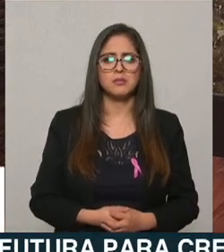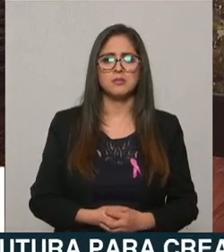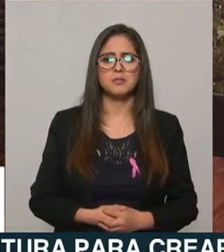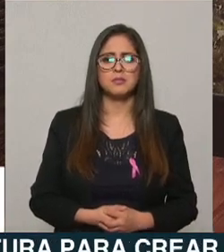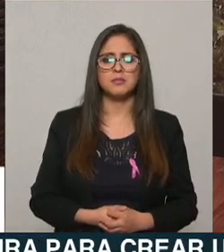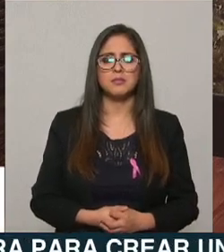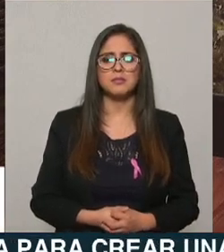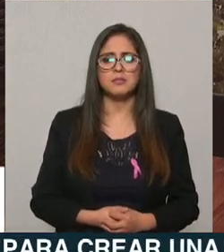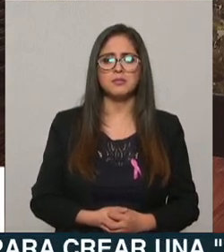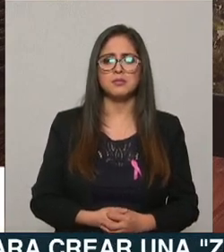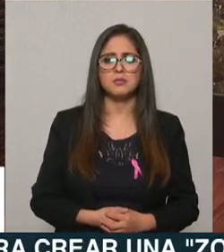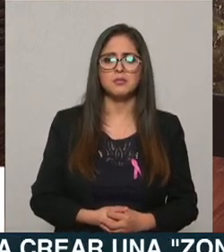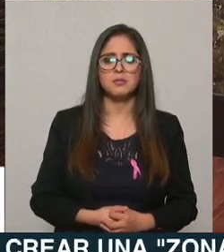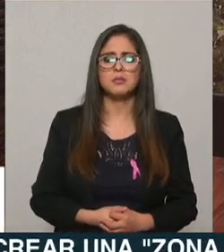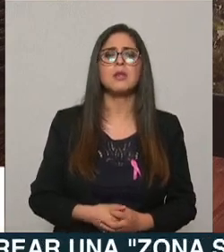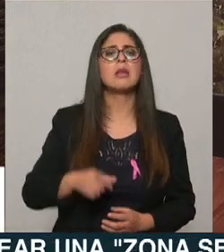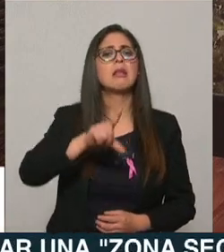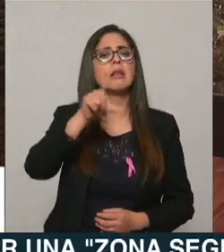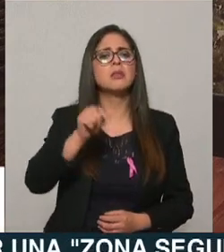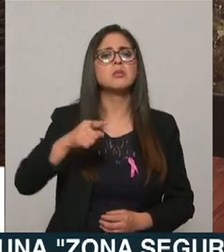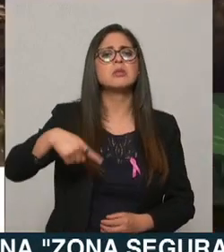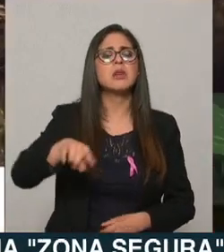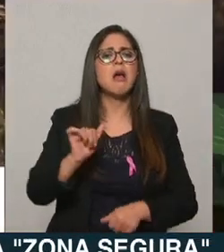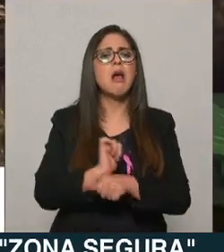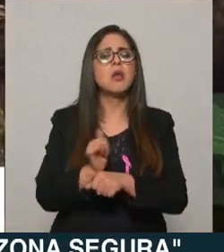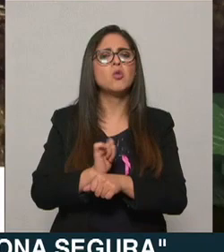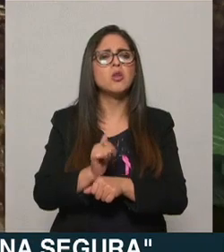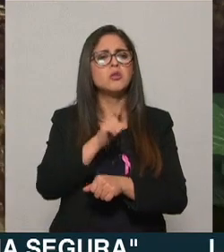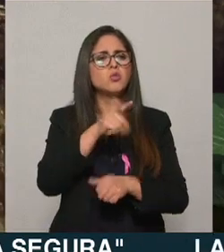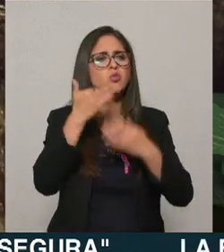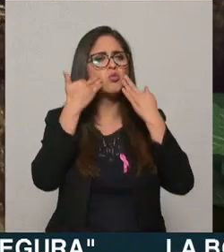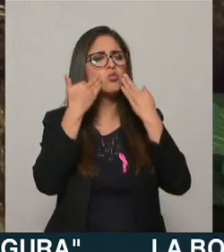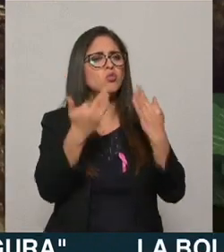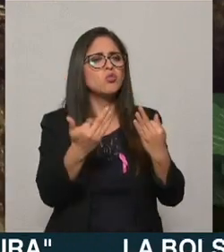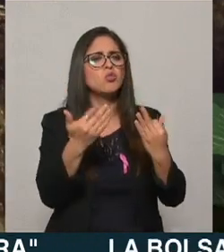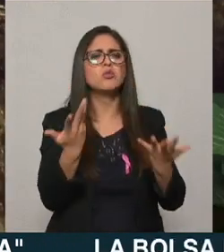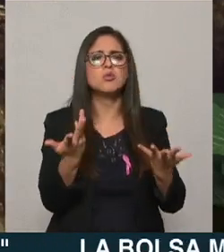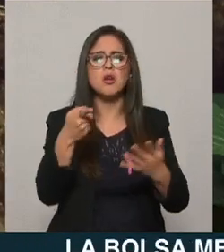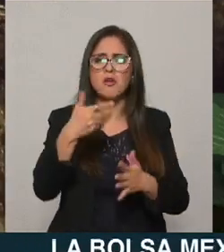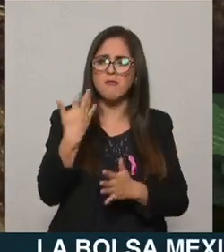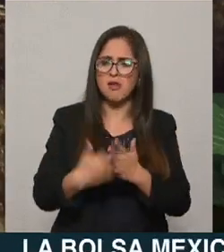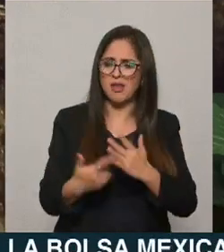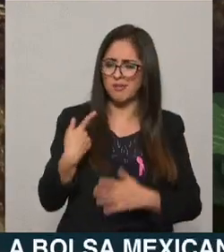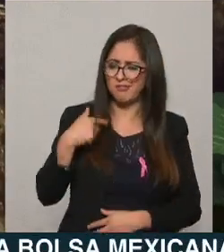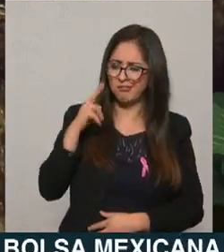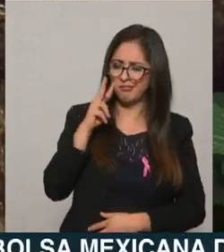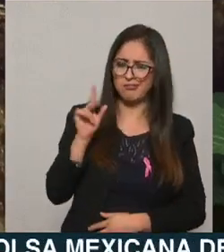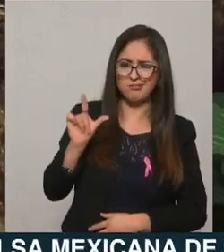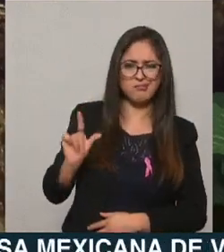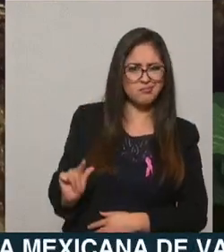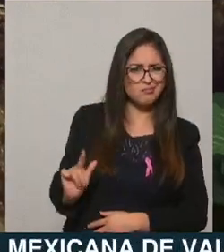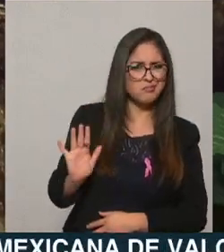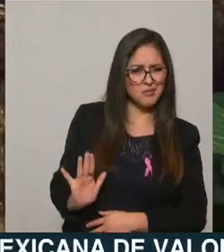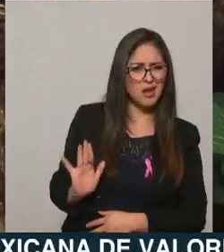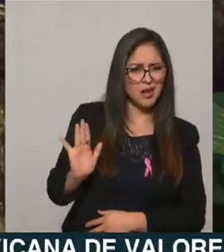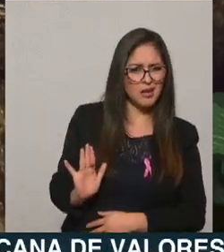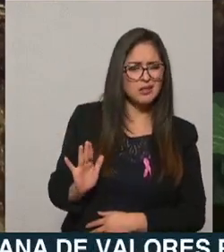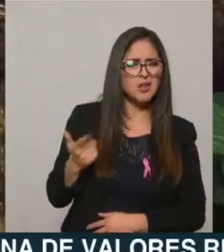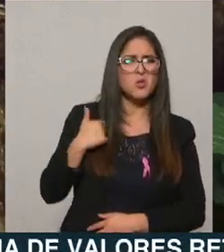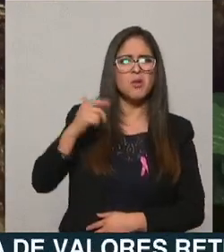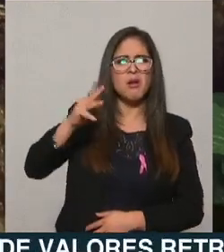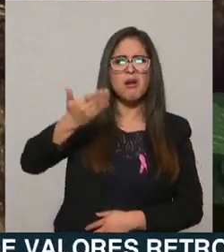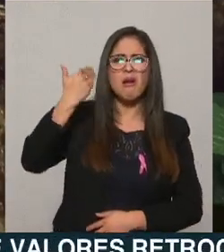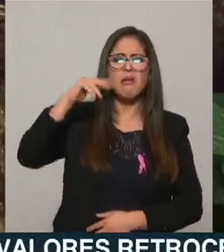entonces empieza a ver los actores que hacemos cine es como somos un poco mal vistos. Yo me acuerdo perfecto